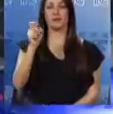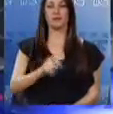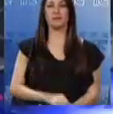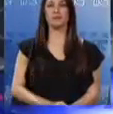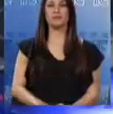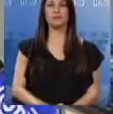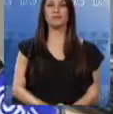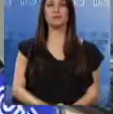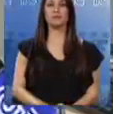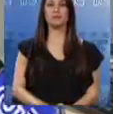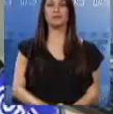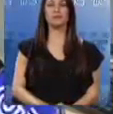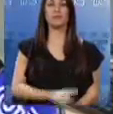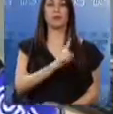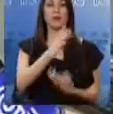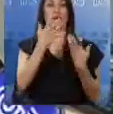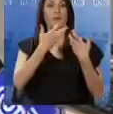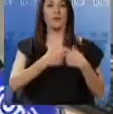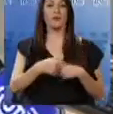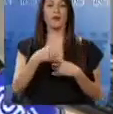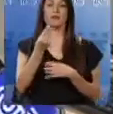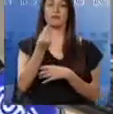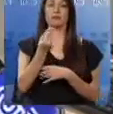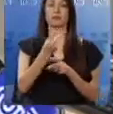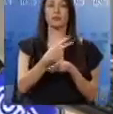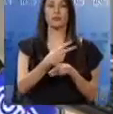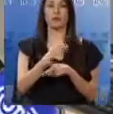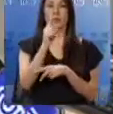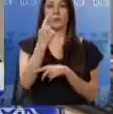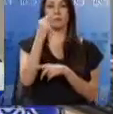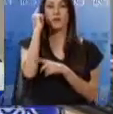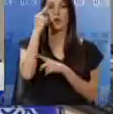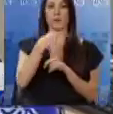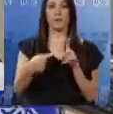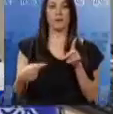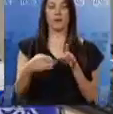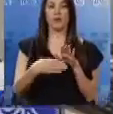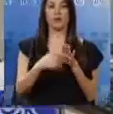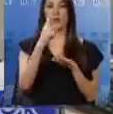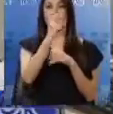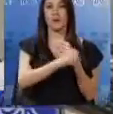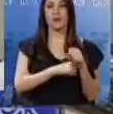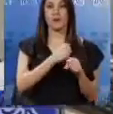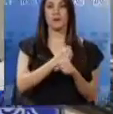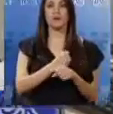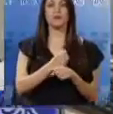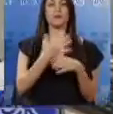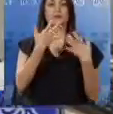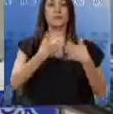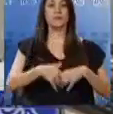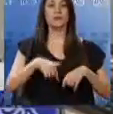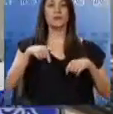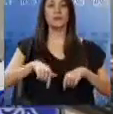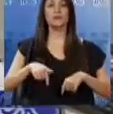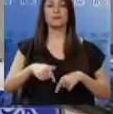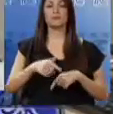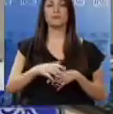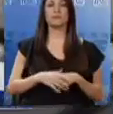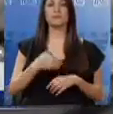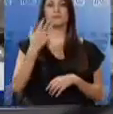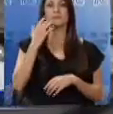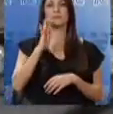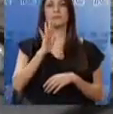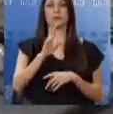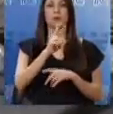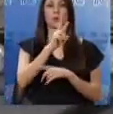fabricantes locales han asegurado que tienen una capacidad de producción de 1,5 millones de cocinas anuales, cantidad de fabricación local como para suplir la demanda.